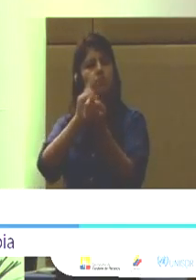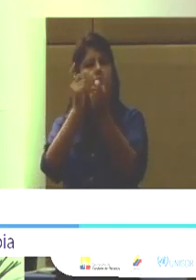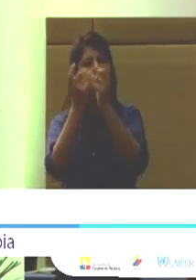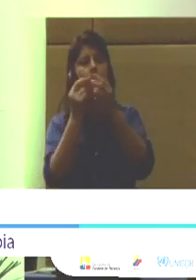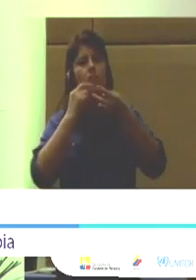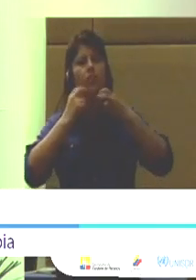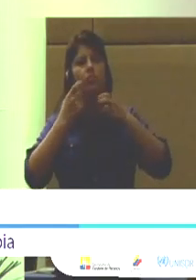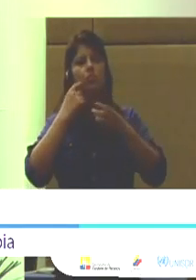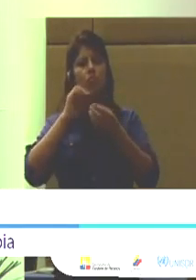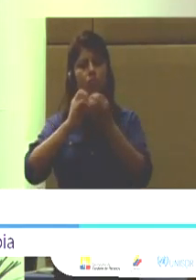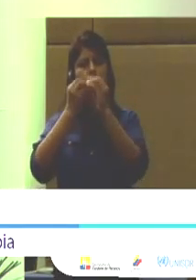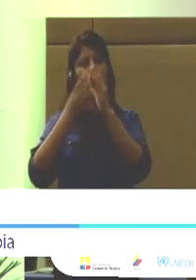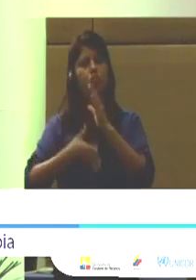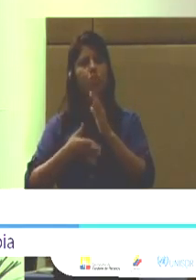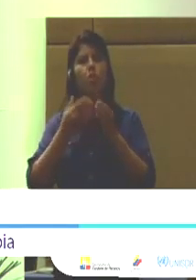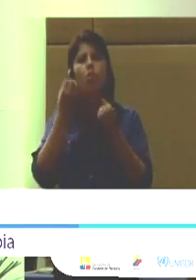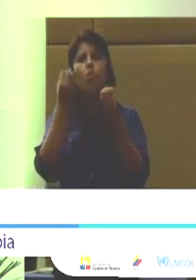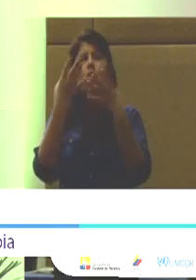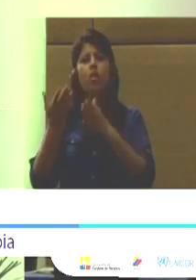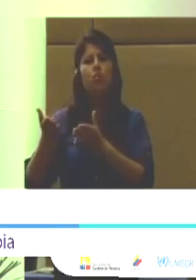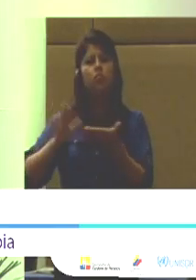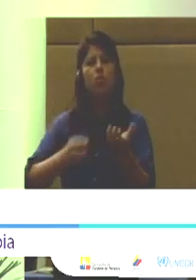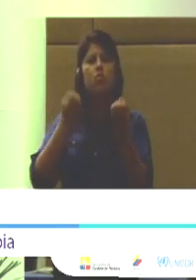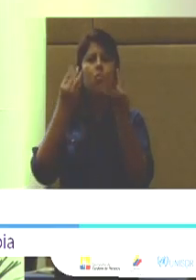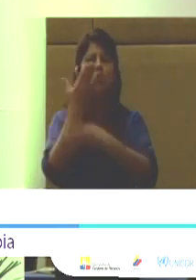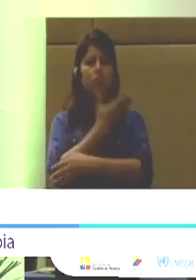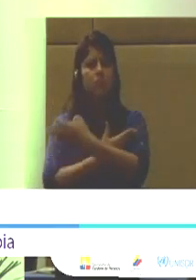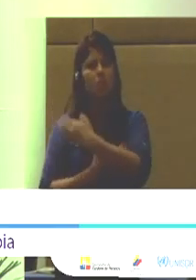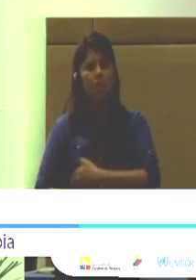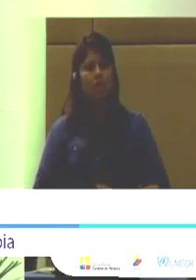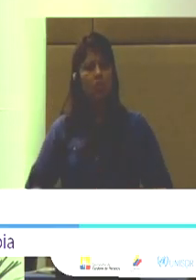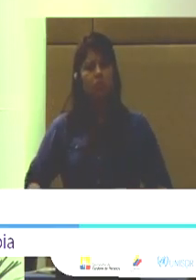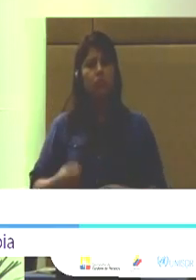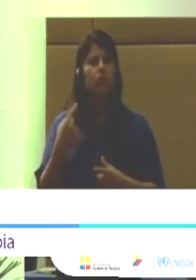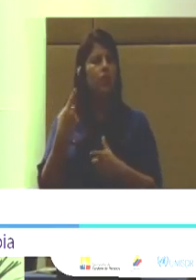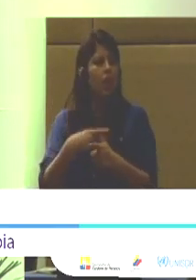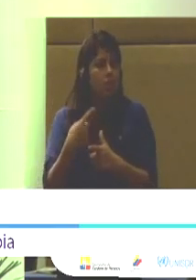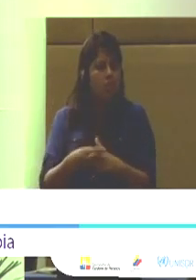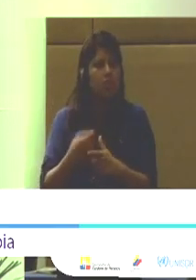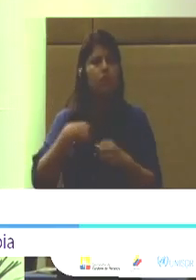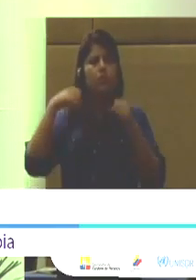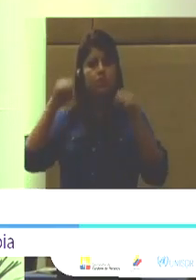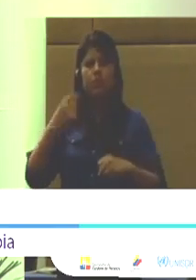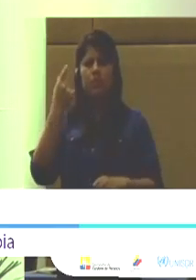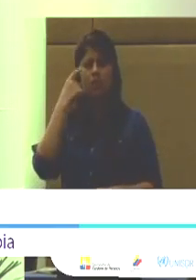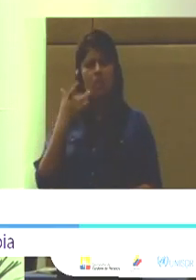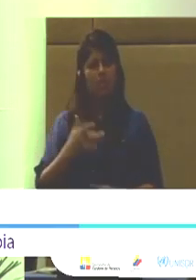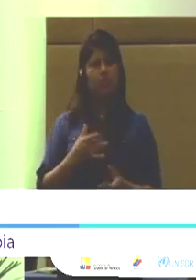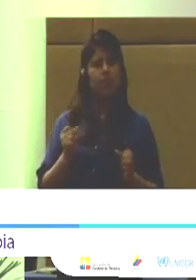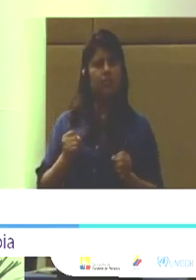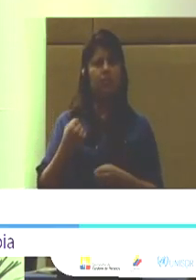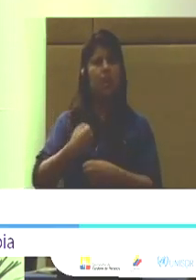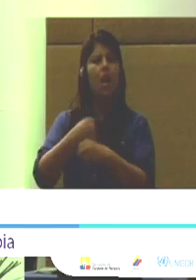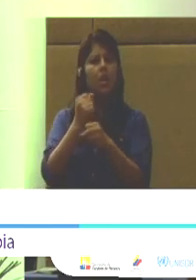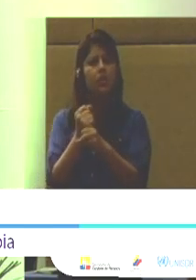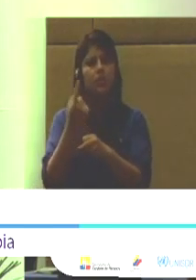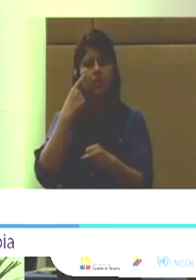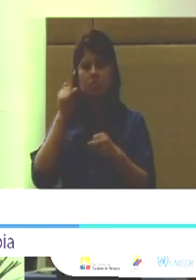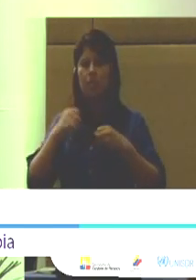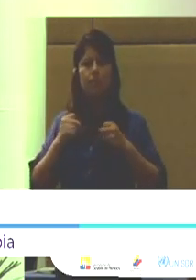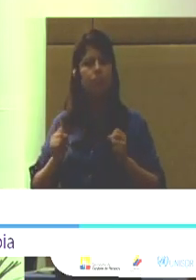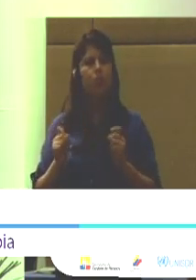campo numérico, cuántos muertos, cuántos heridos. Y entonces valdría la pena, y esa es nuestra propuesta